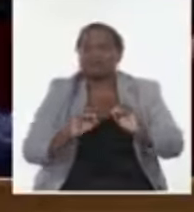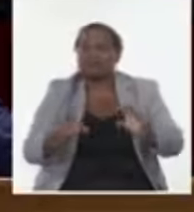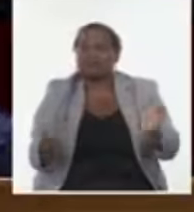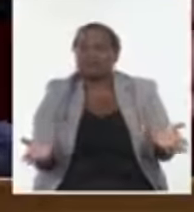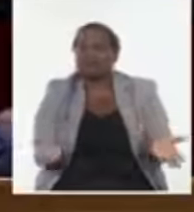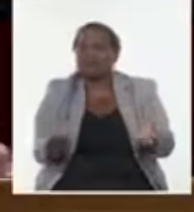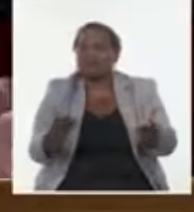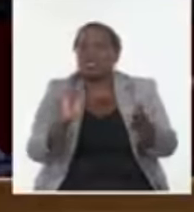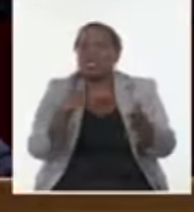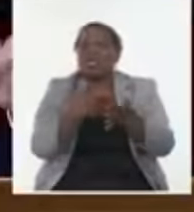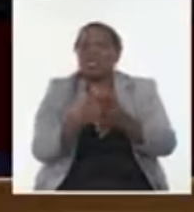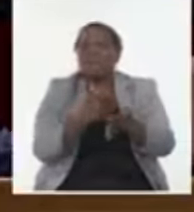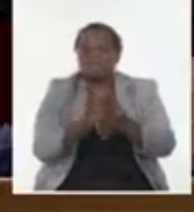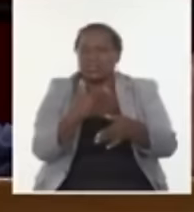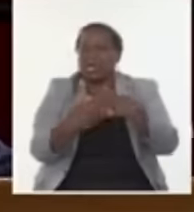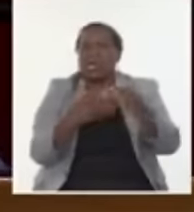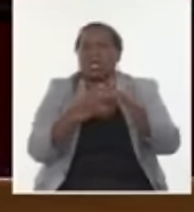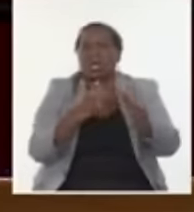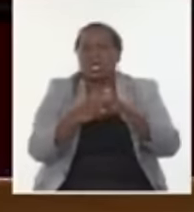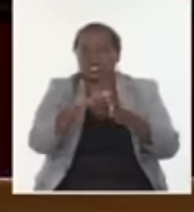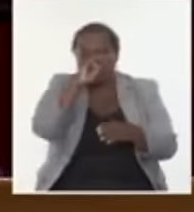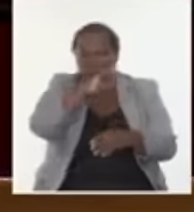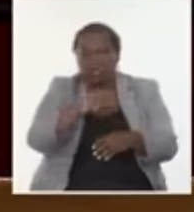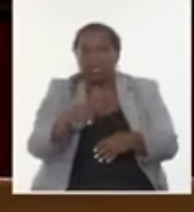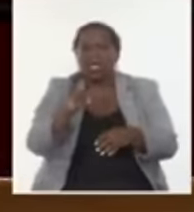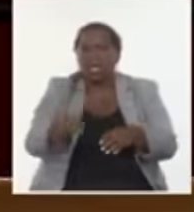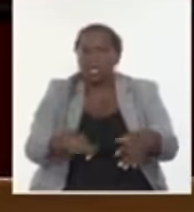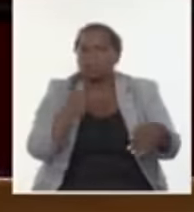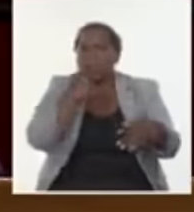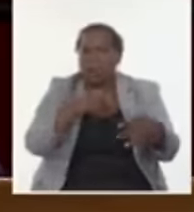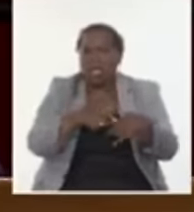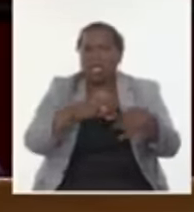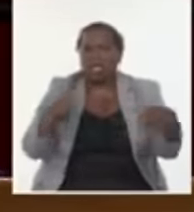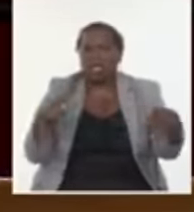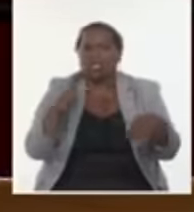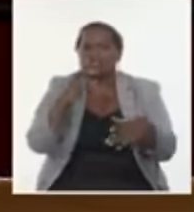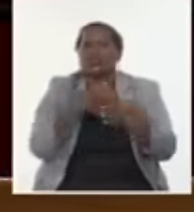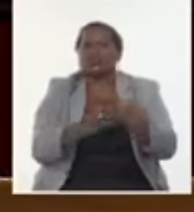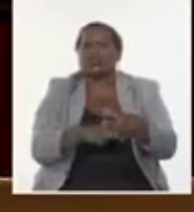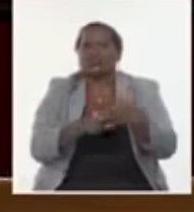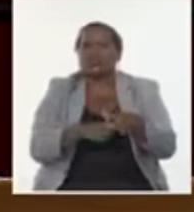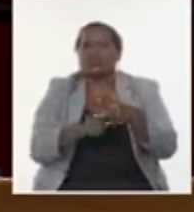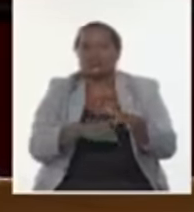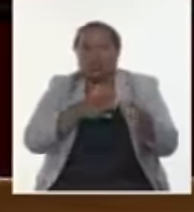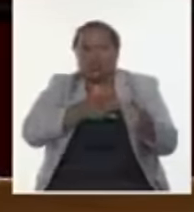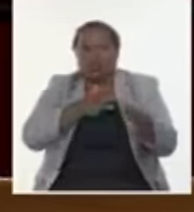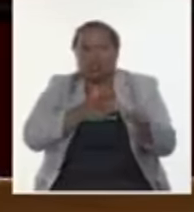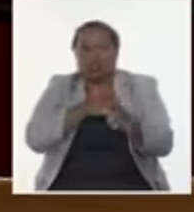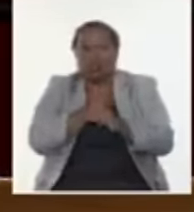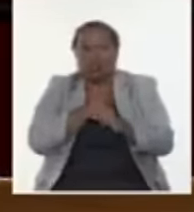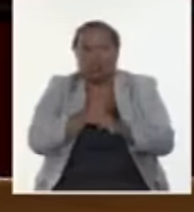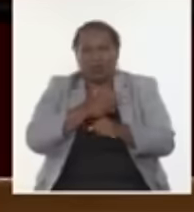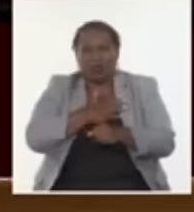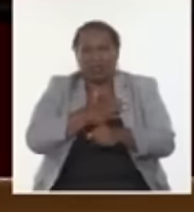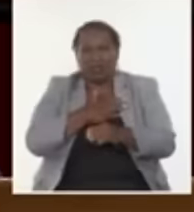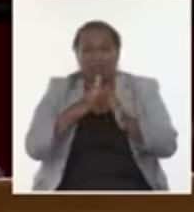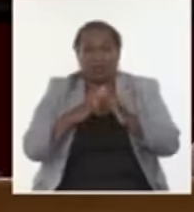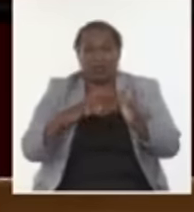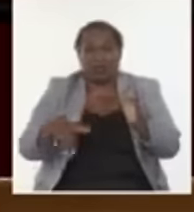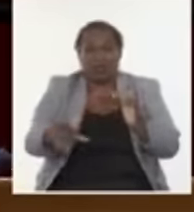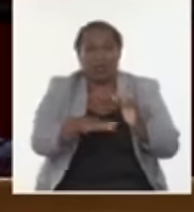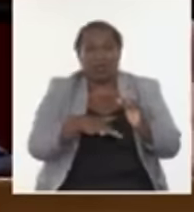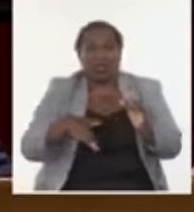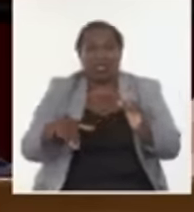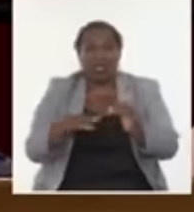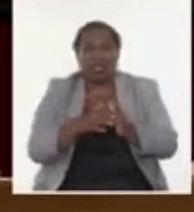las empresas haciendo su casita infantil. Eso tenemos que seguir creciendo y buscando solución a sus propias trabajadoras y a la comunidad. Son